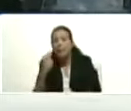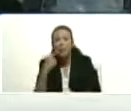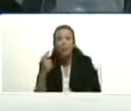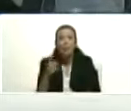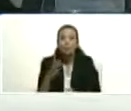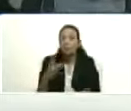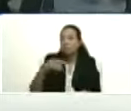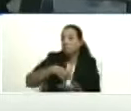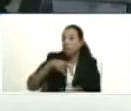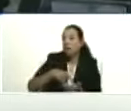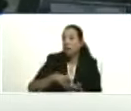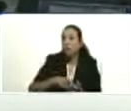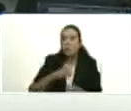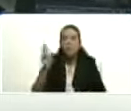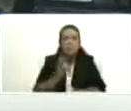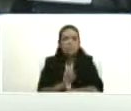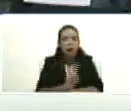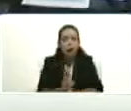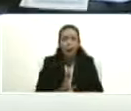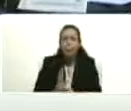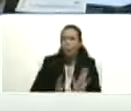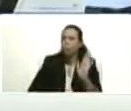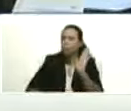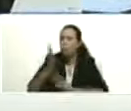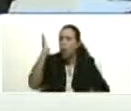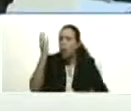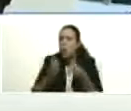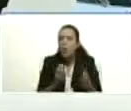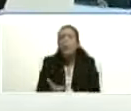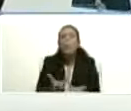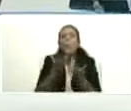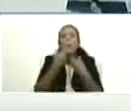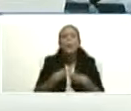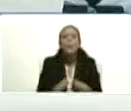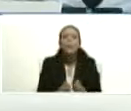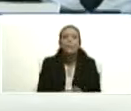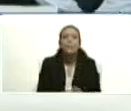la cava que viaje tanto. Adelante.